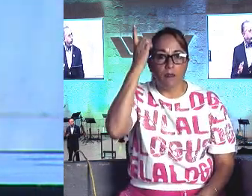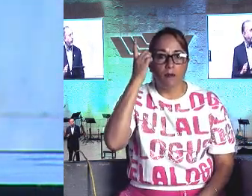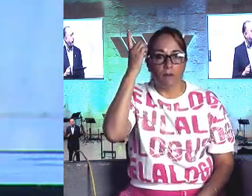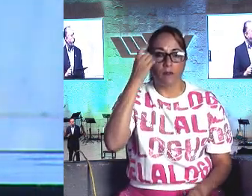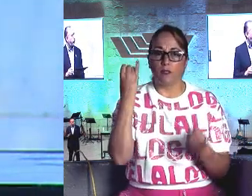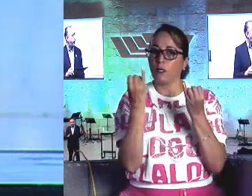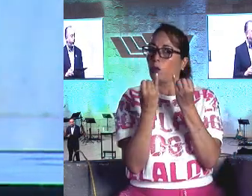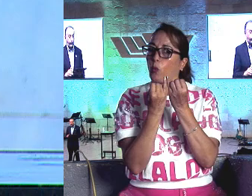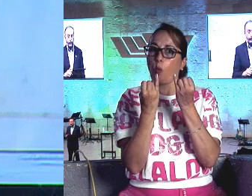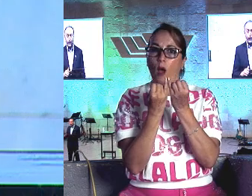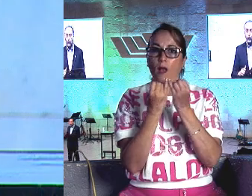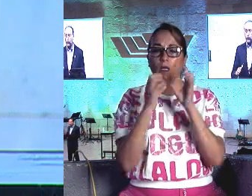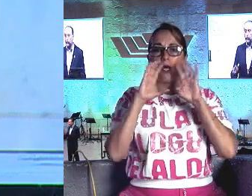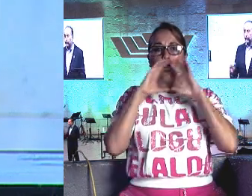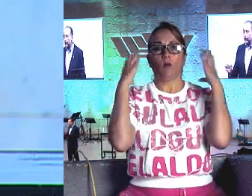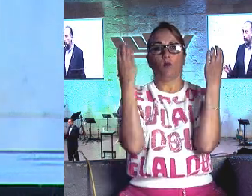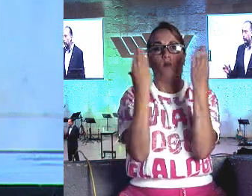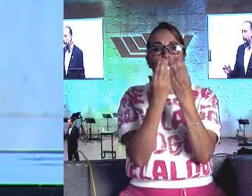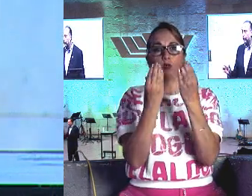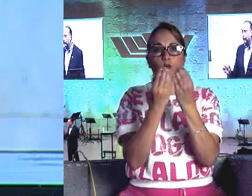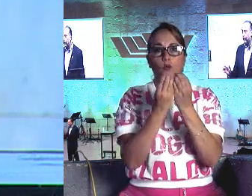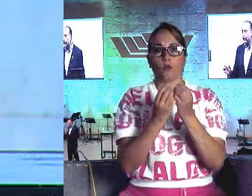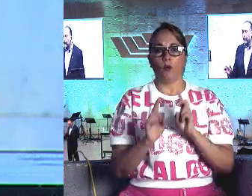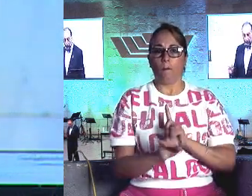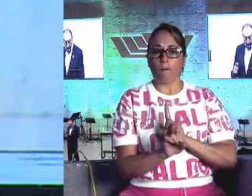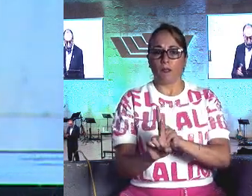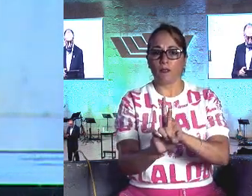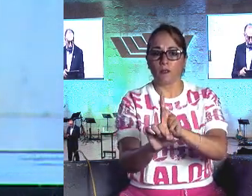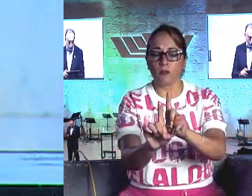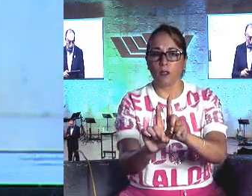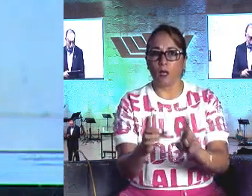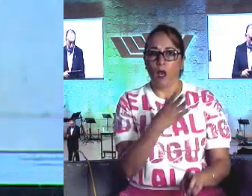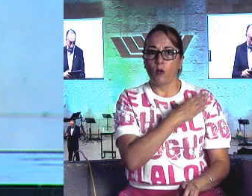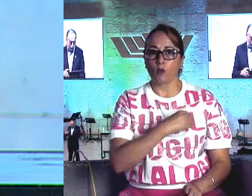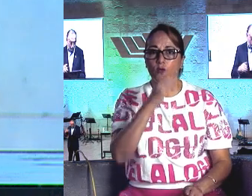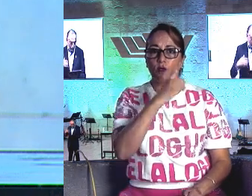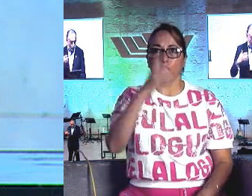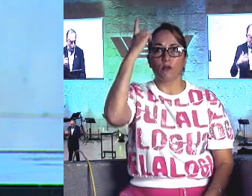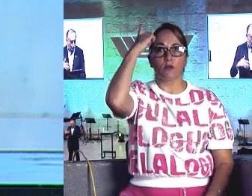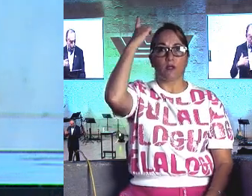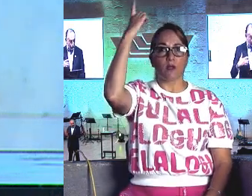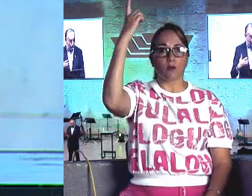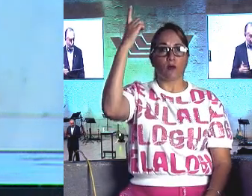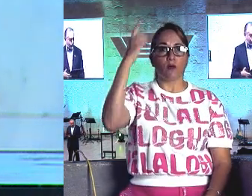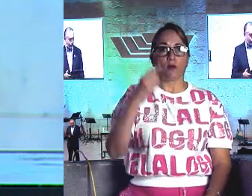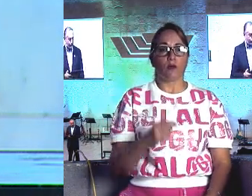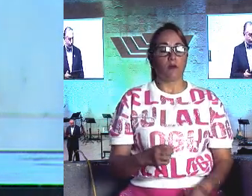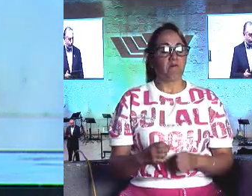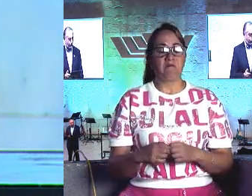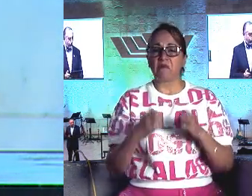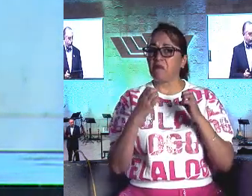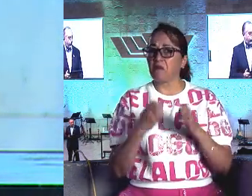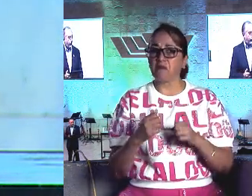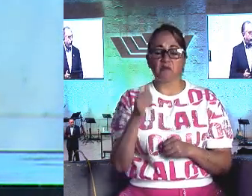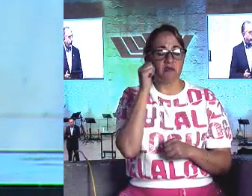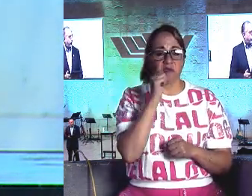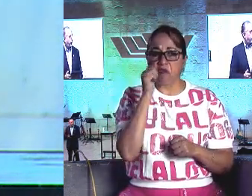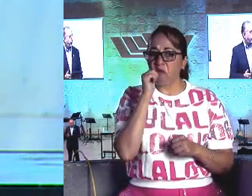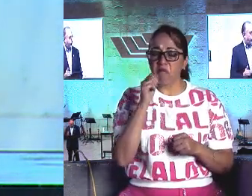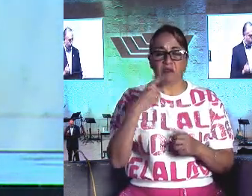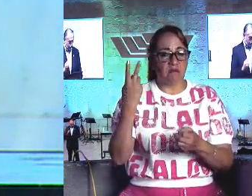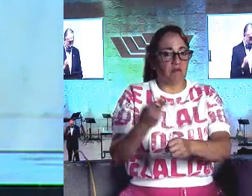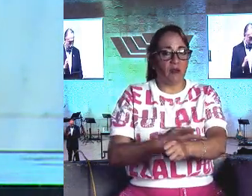a Jesús y persigue a los cristianos. Y nos damos cuenta que esta es una constante.